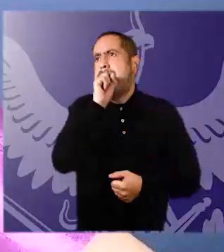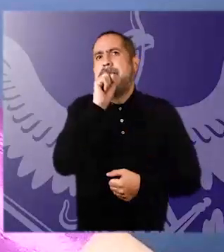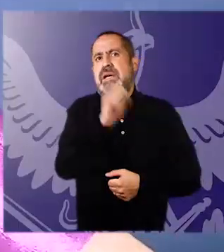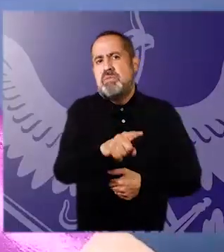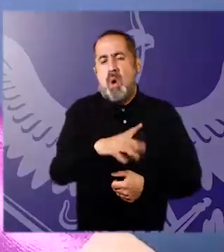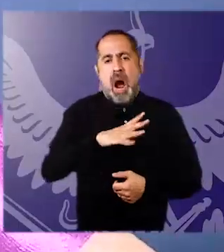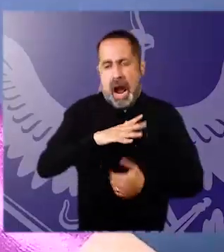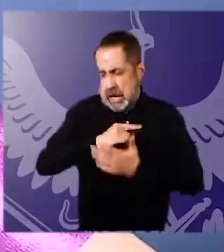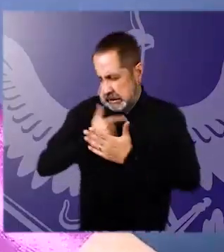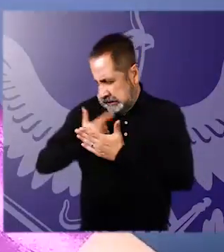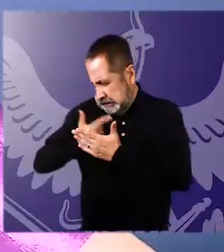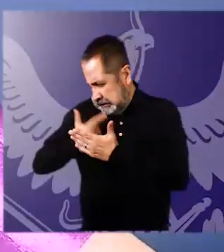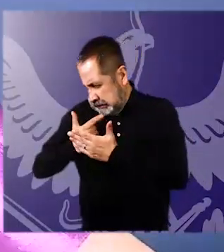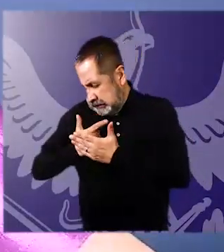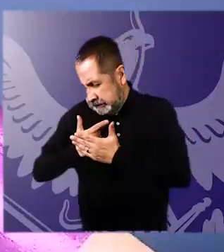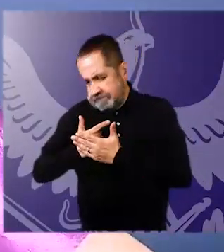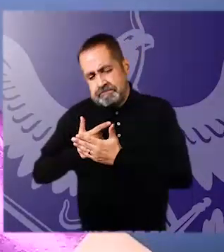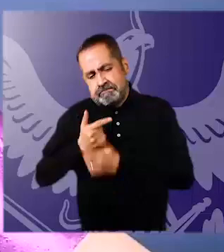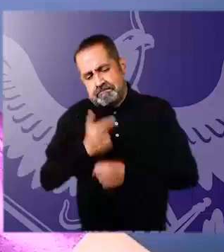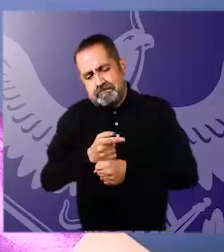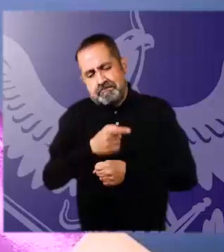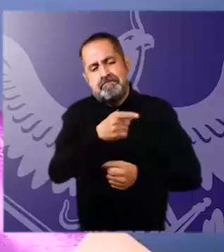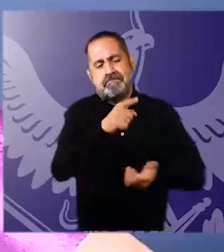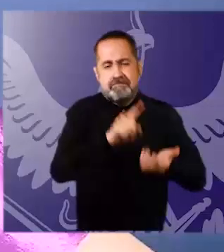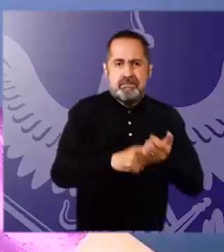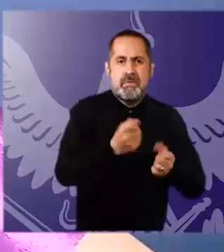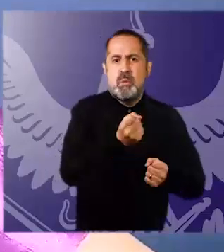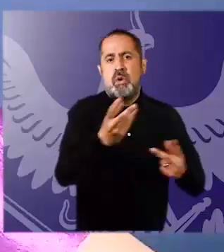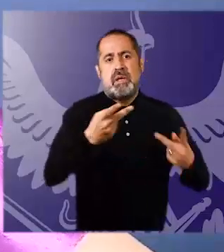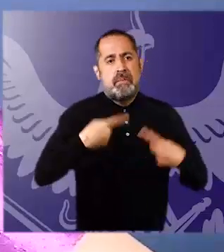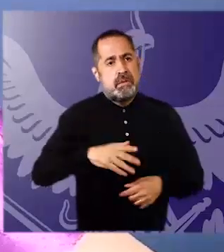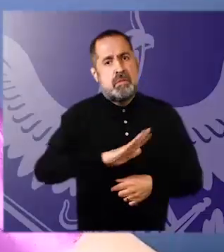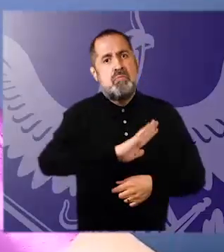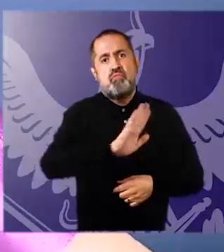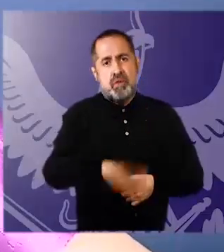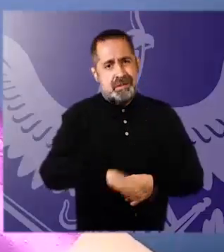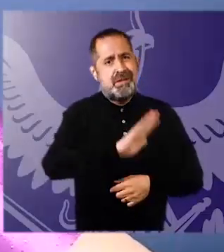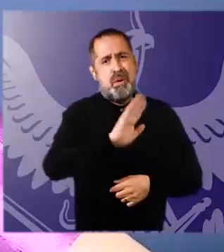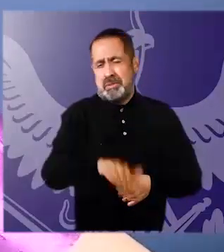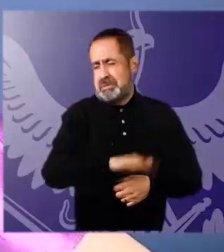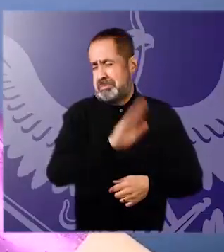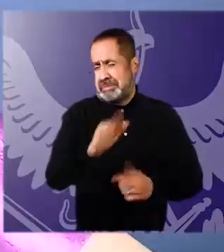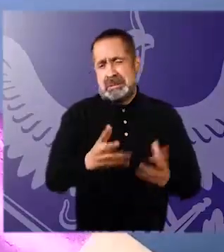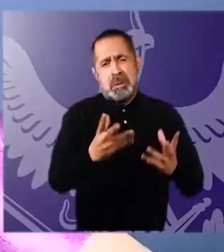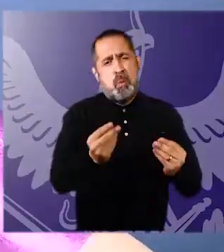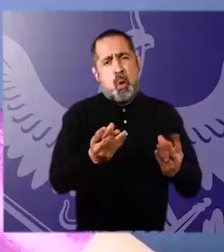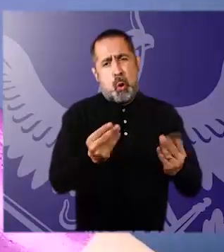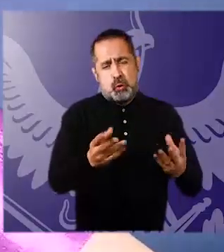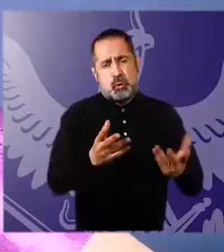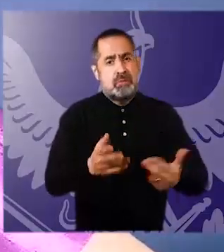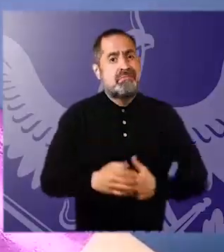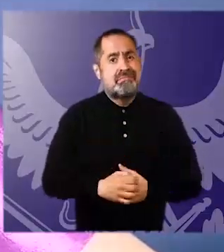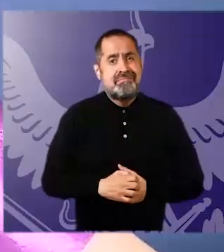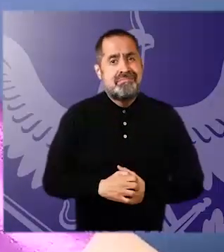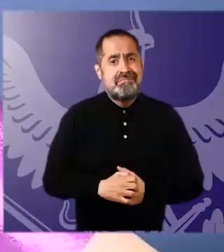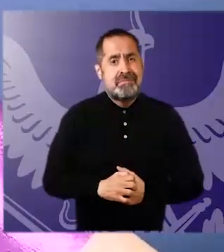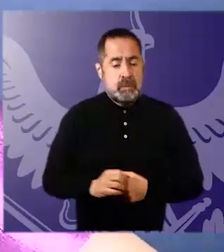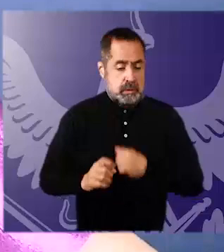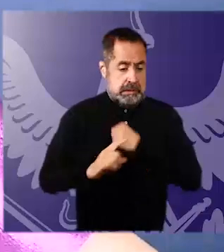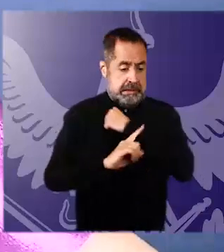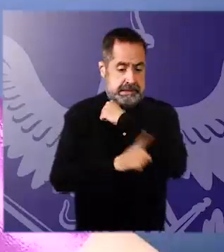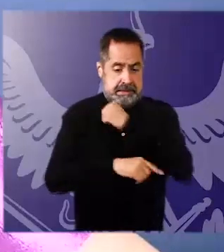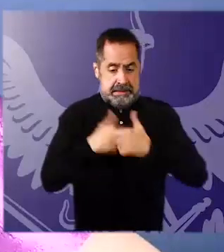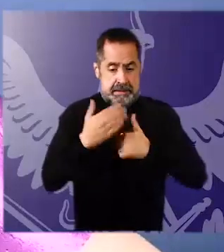de los datos estadísticos de morbilidad y mortalidad materna, porque el